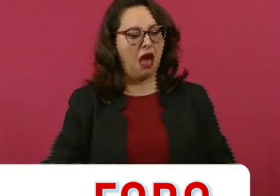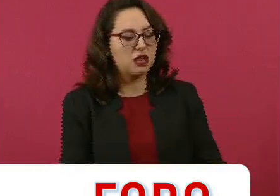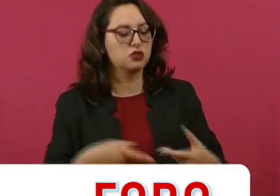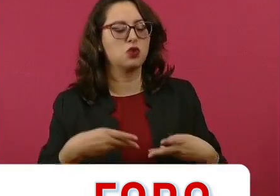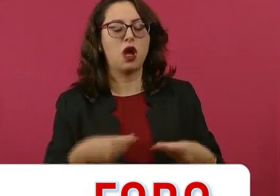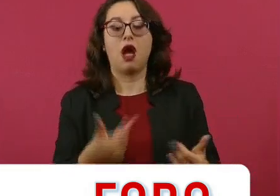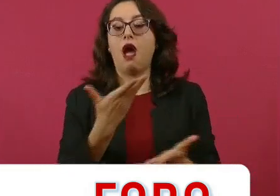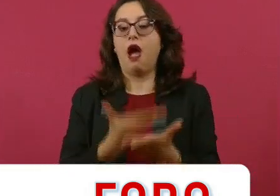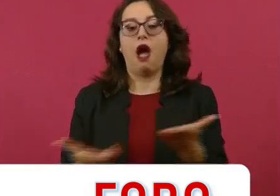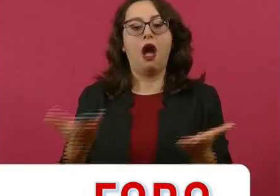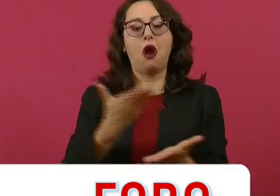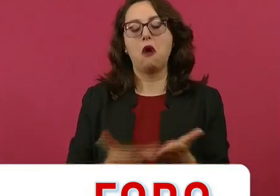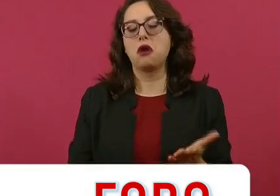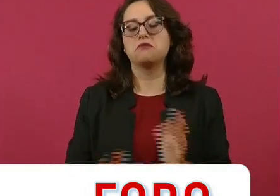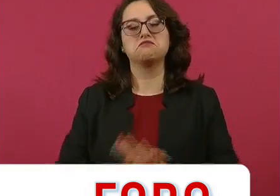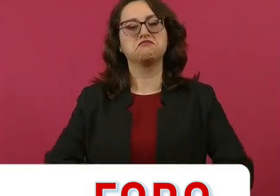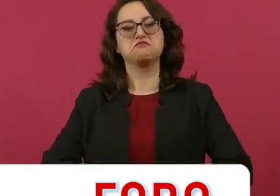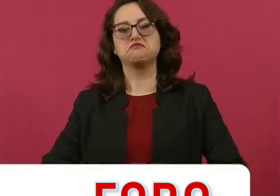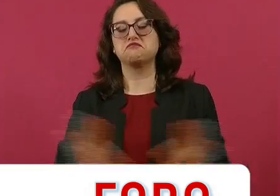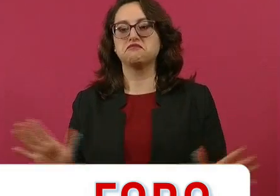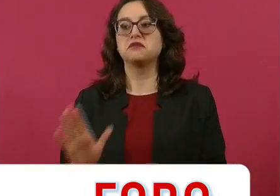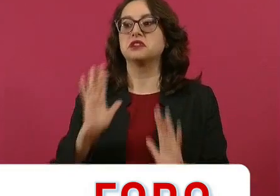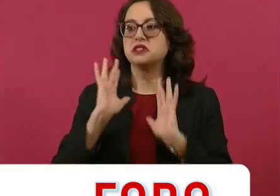11,545,000 adultos mayores.